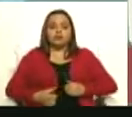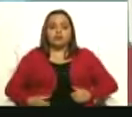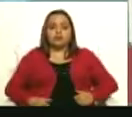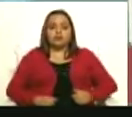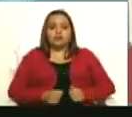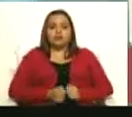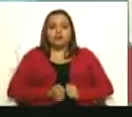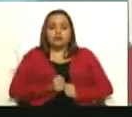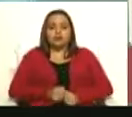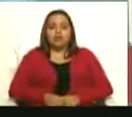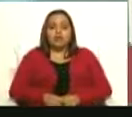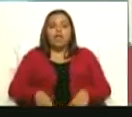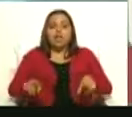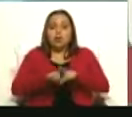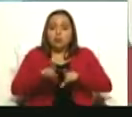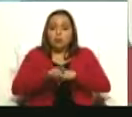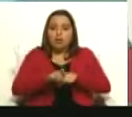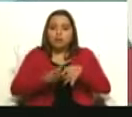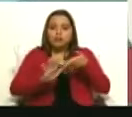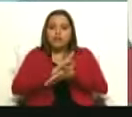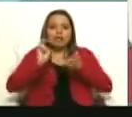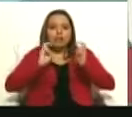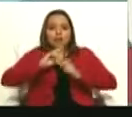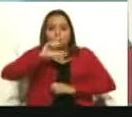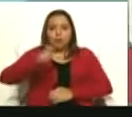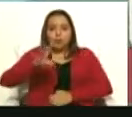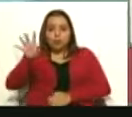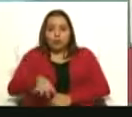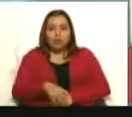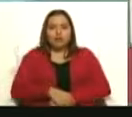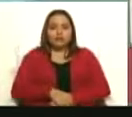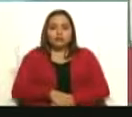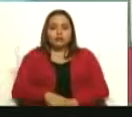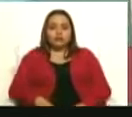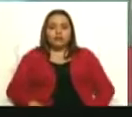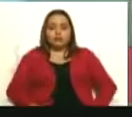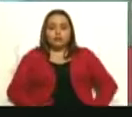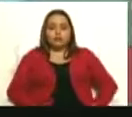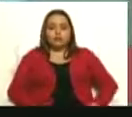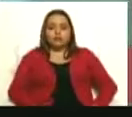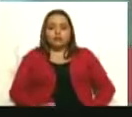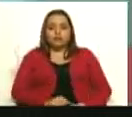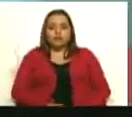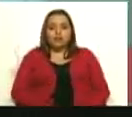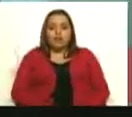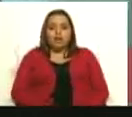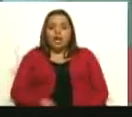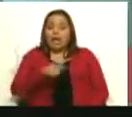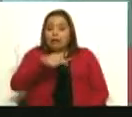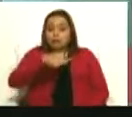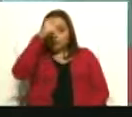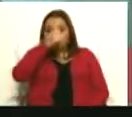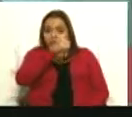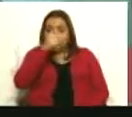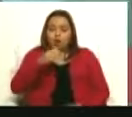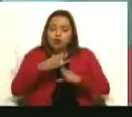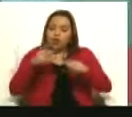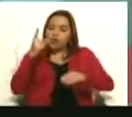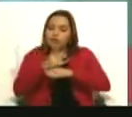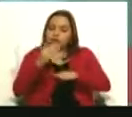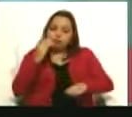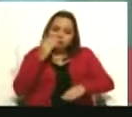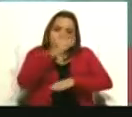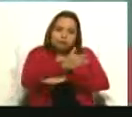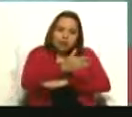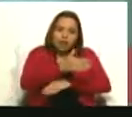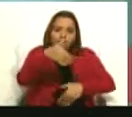nuestra Guayana Esequiba. Y este domingo, como lo dijo el gobernador, bueno, todos tenemos que ir a votar, es un deber como